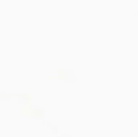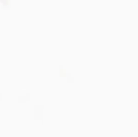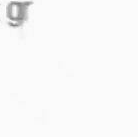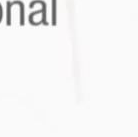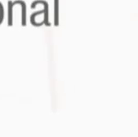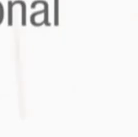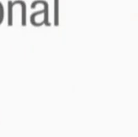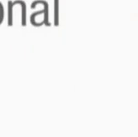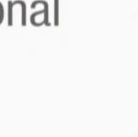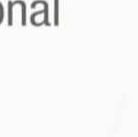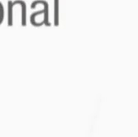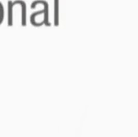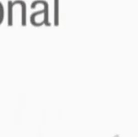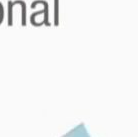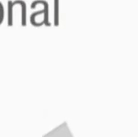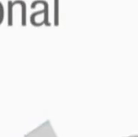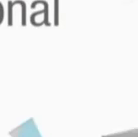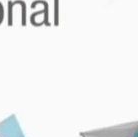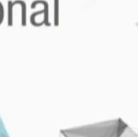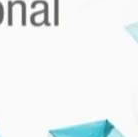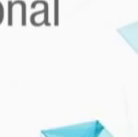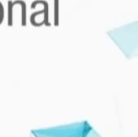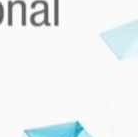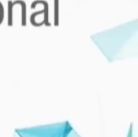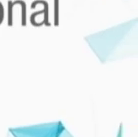Fin de espacio promocional.